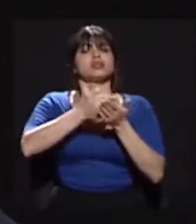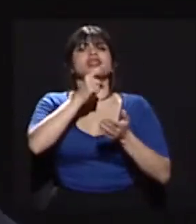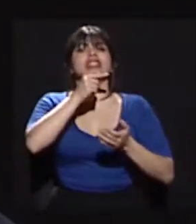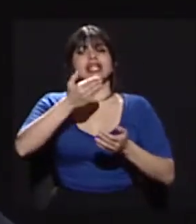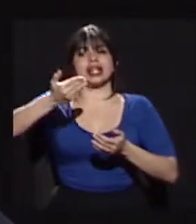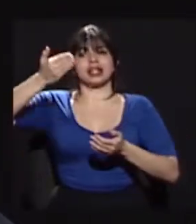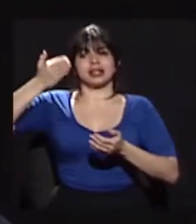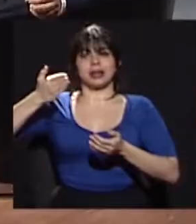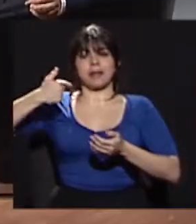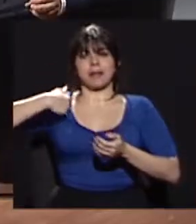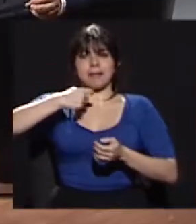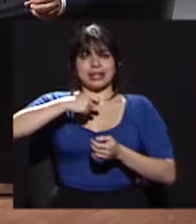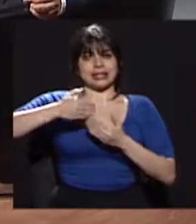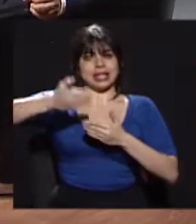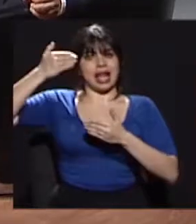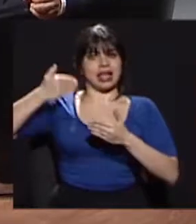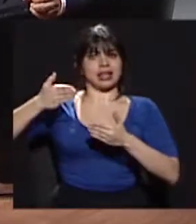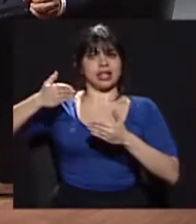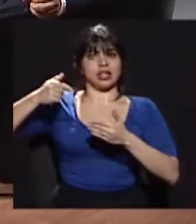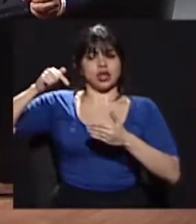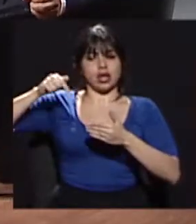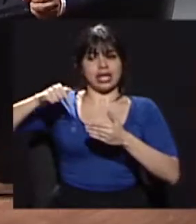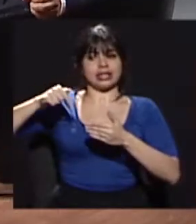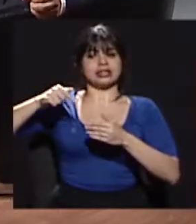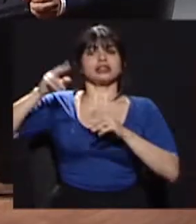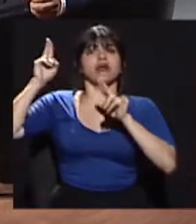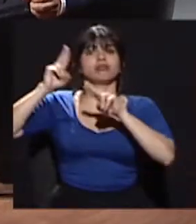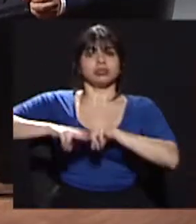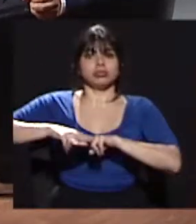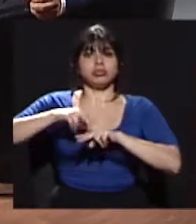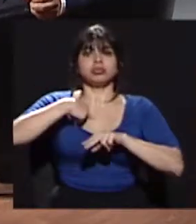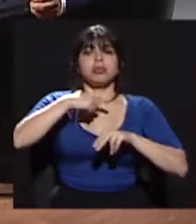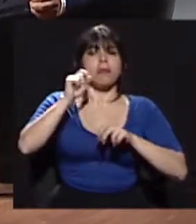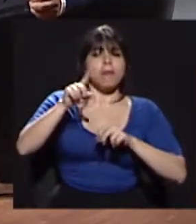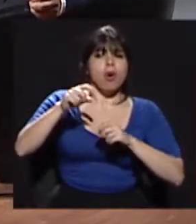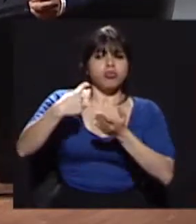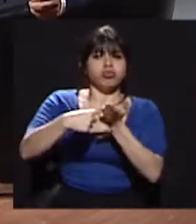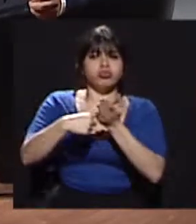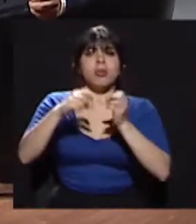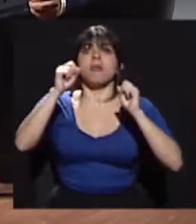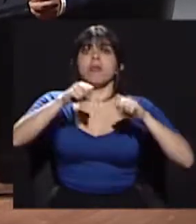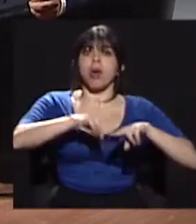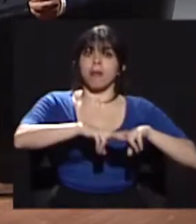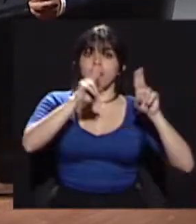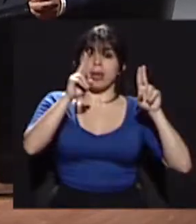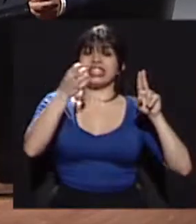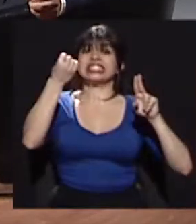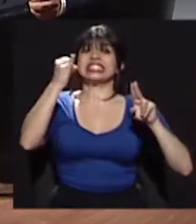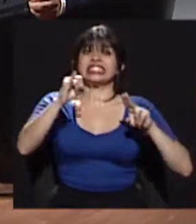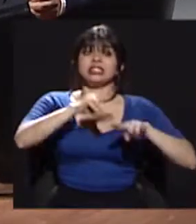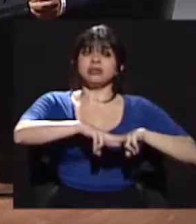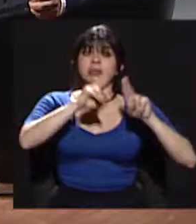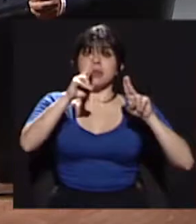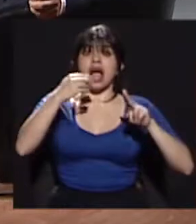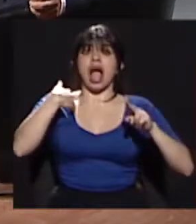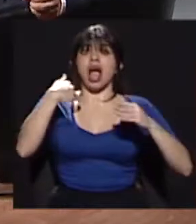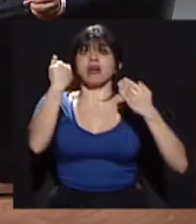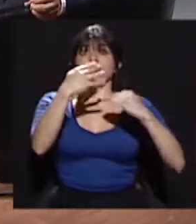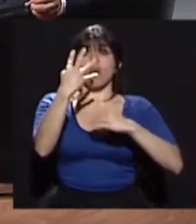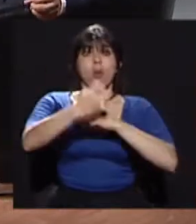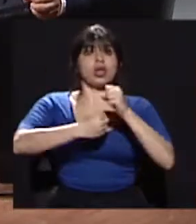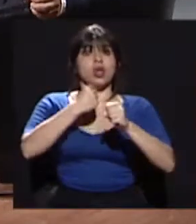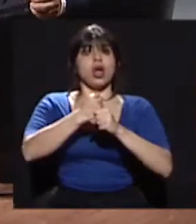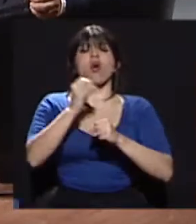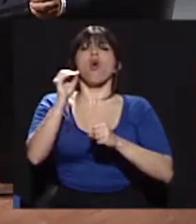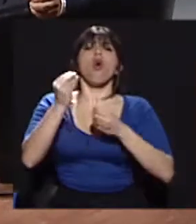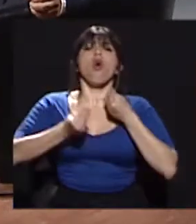este caso mi predecesora si ese veto tenía vencimiento o no cuatrienal y cómo